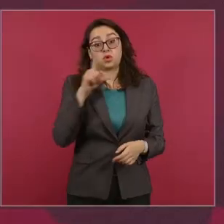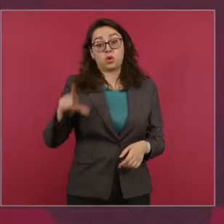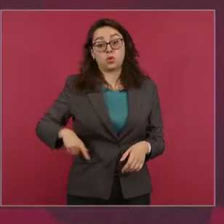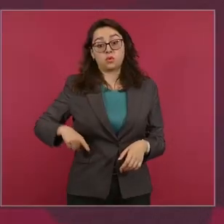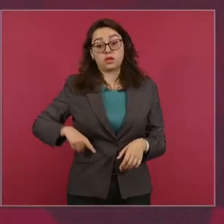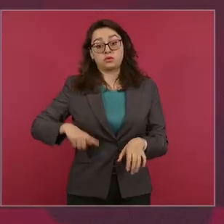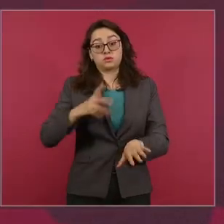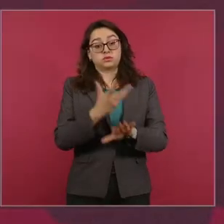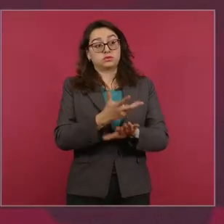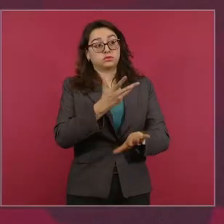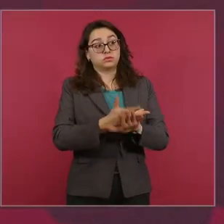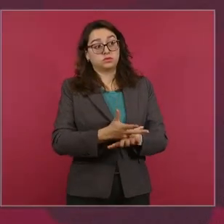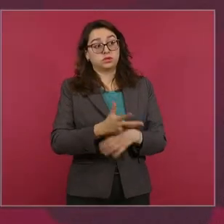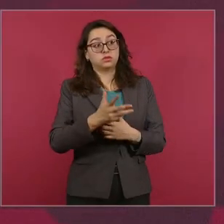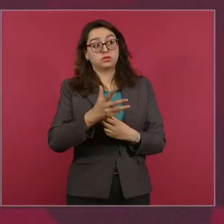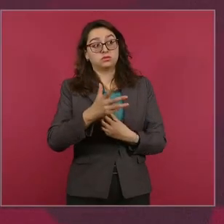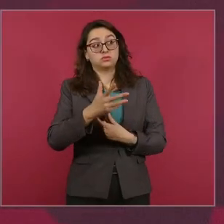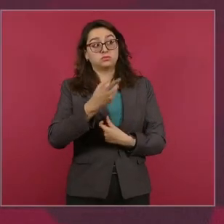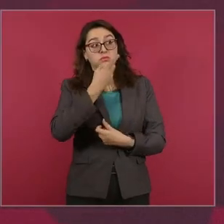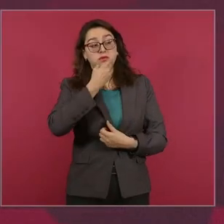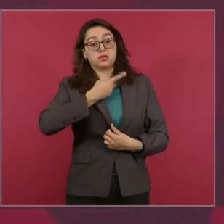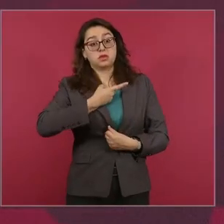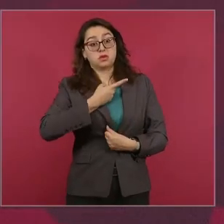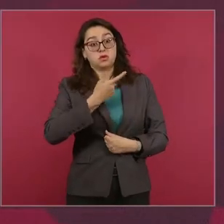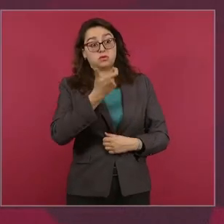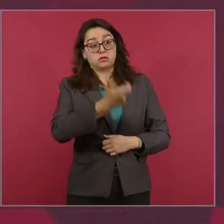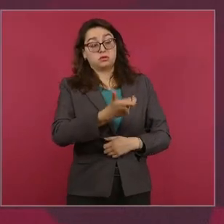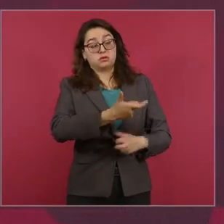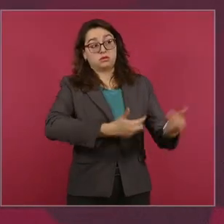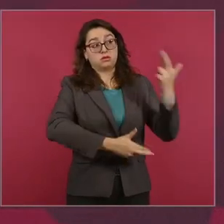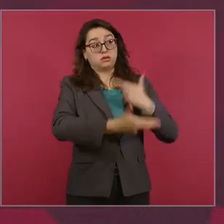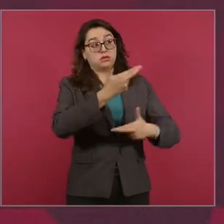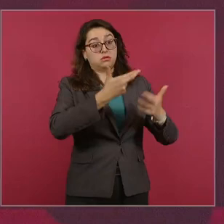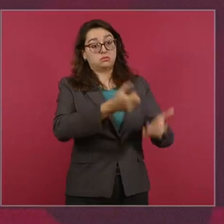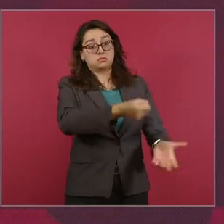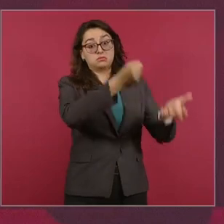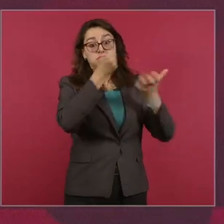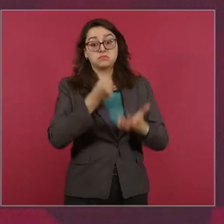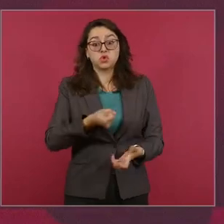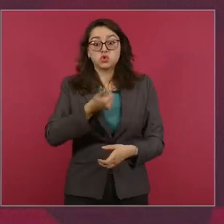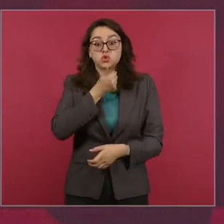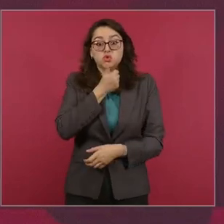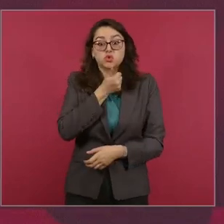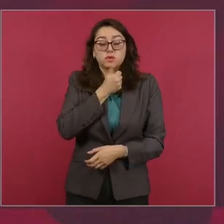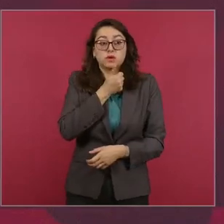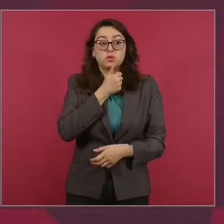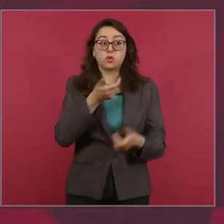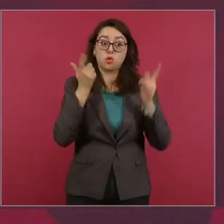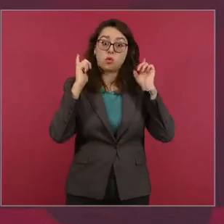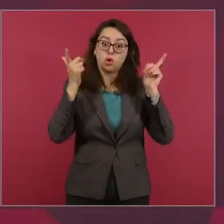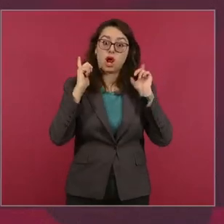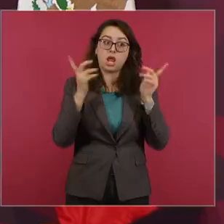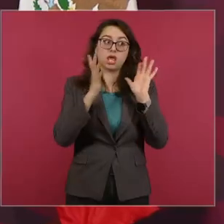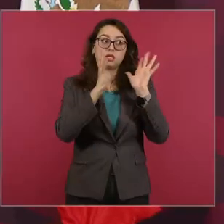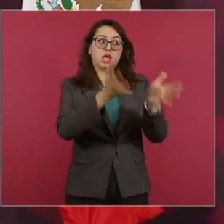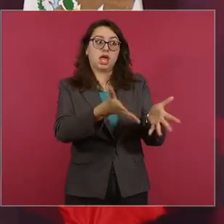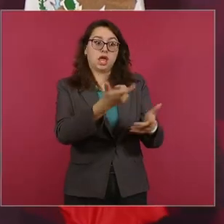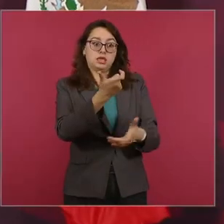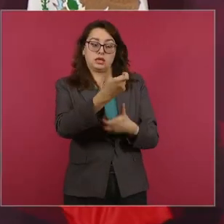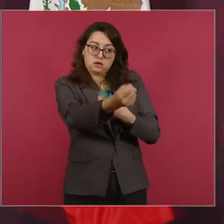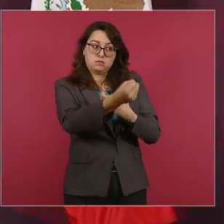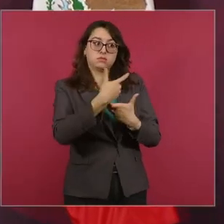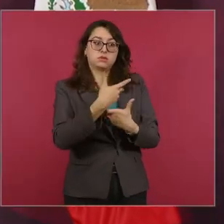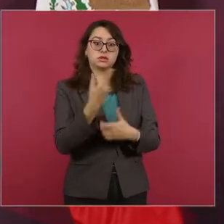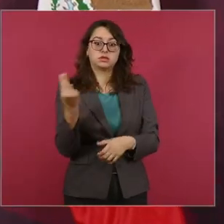a regresarlo que todavía no. Bueno, aquí estoy seguro que le van